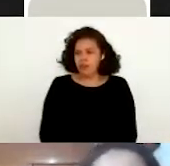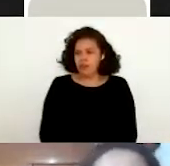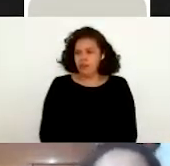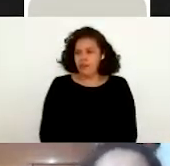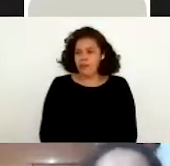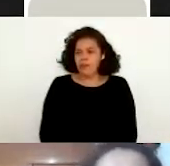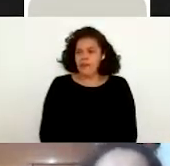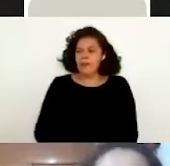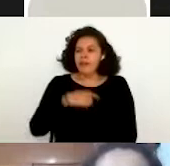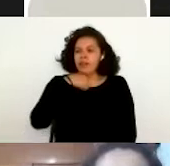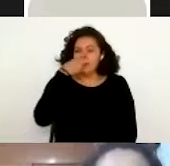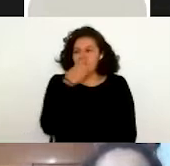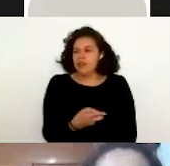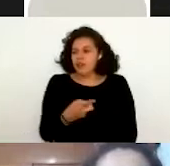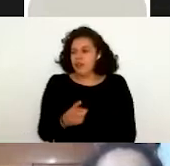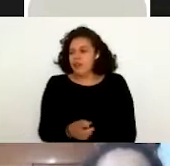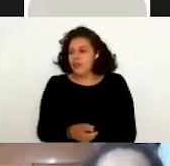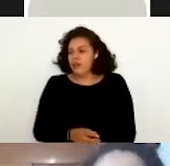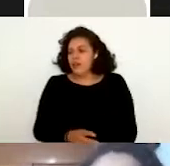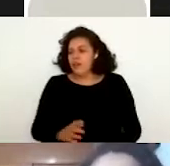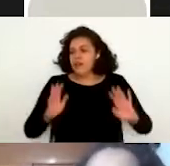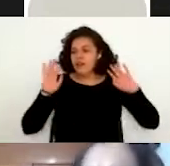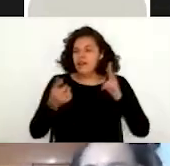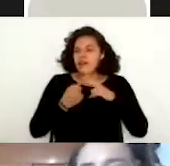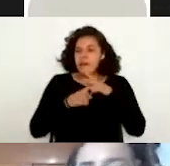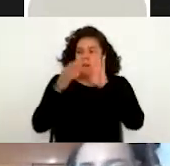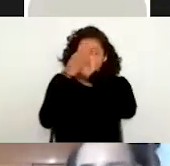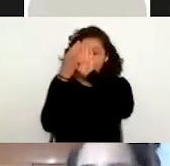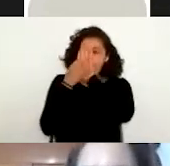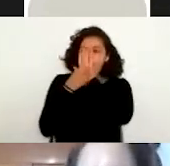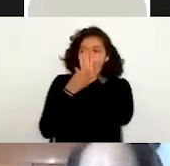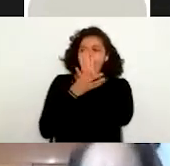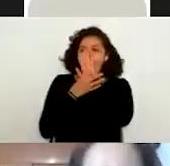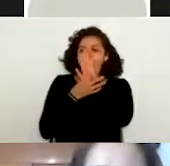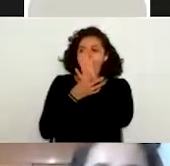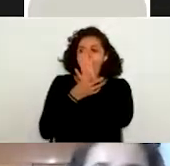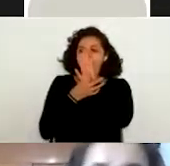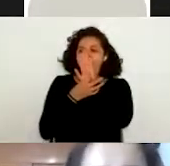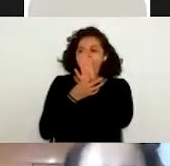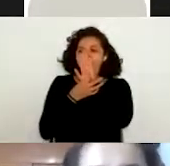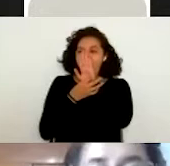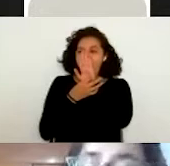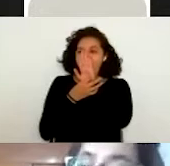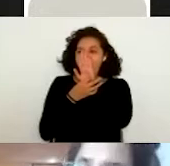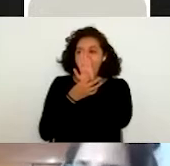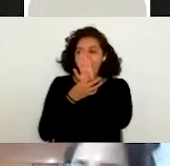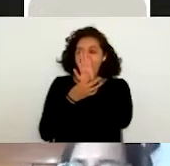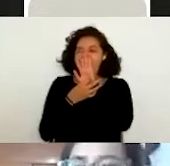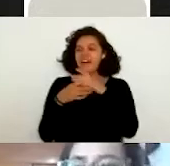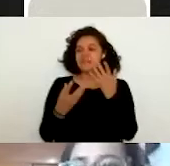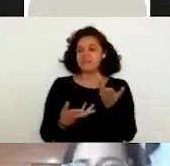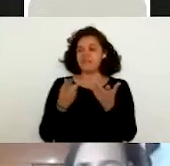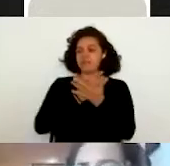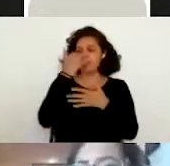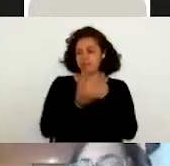les comentaba, vamos a comenzar con estos puntos que tiene que tener nuestro proyecto, ¿no? Los puntos los traté de